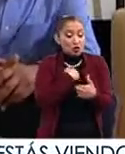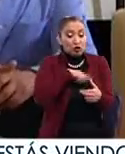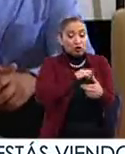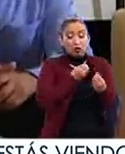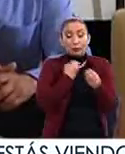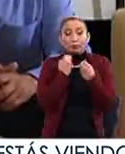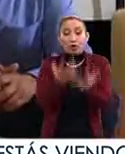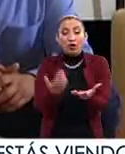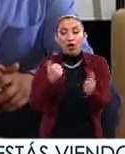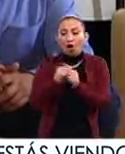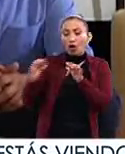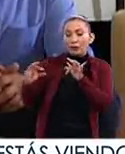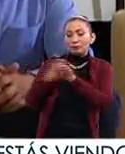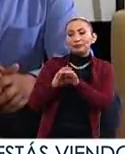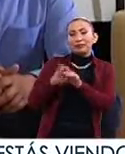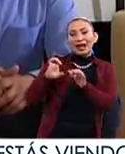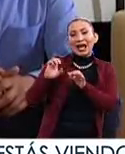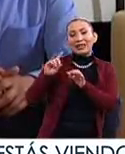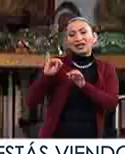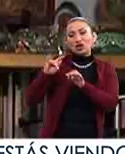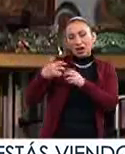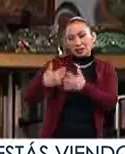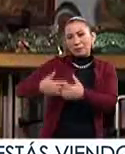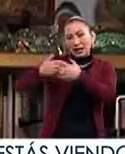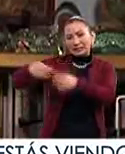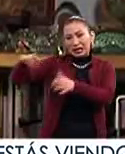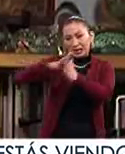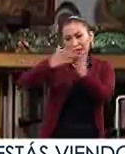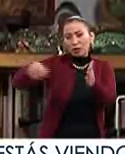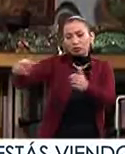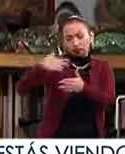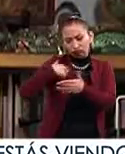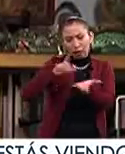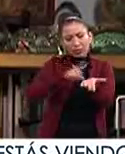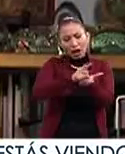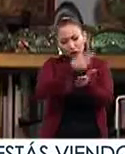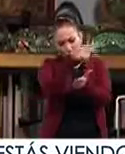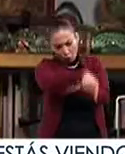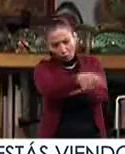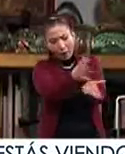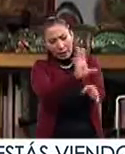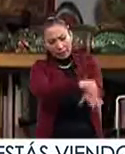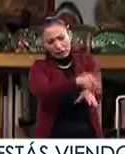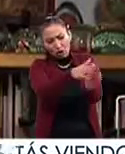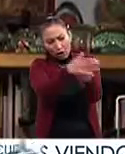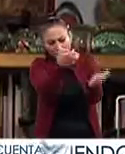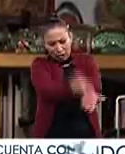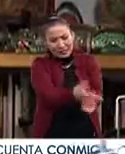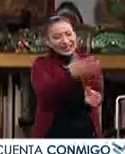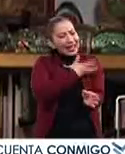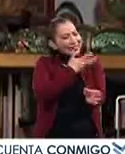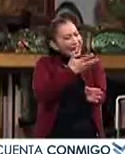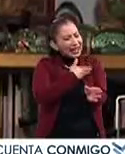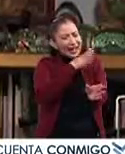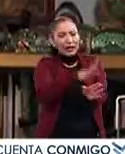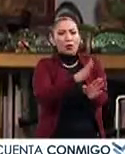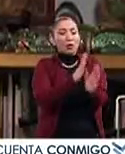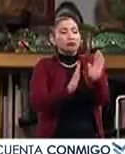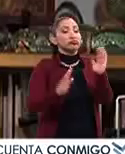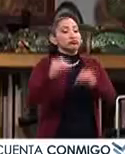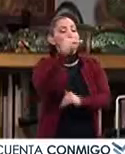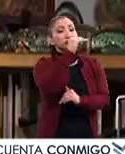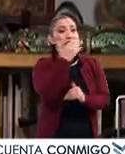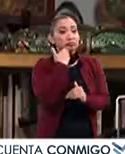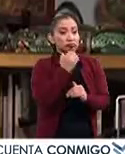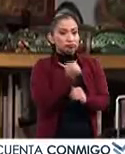¿Sí? En colaboración con editoriales, danos los derechos para una edición de este libro que ya lo tienes de bestseller,